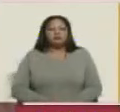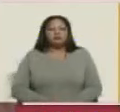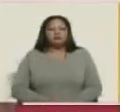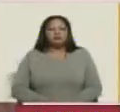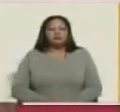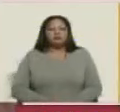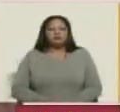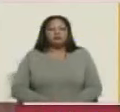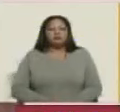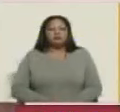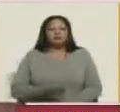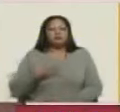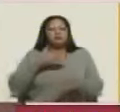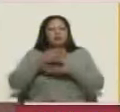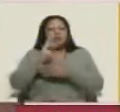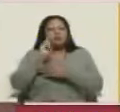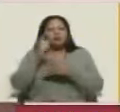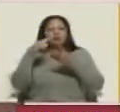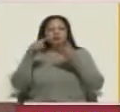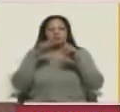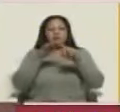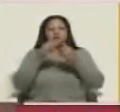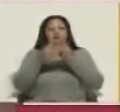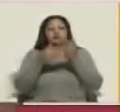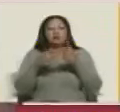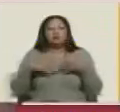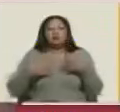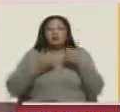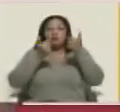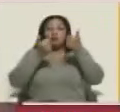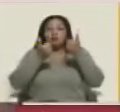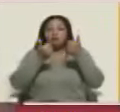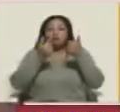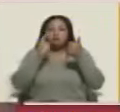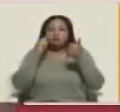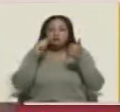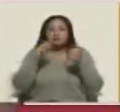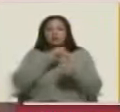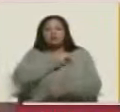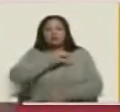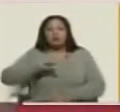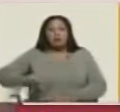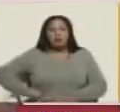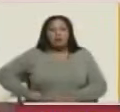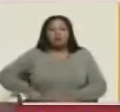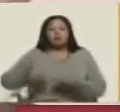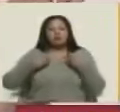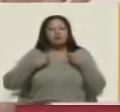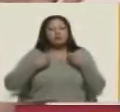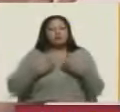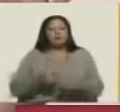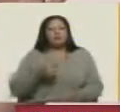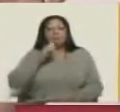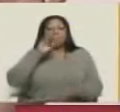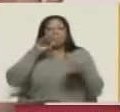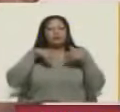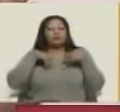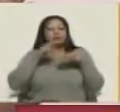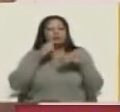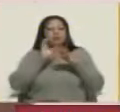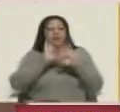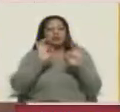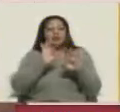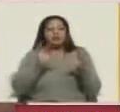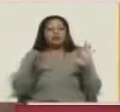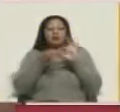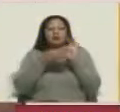Vayan a ver cuántas irregularidades hubo en El Salvador. Vayan a ver, nadie dice nada. Son los